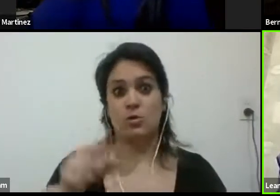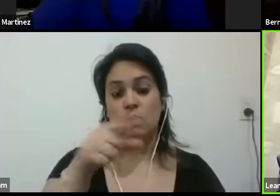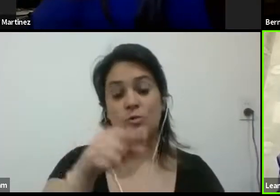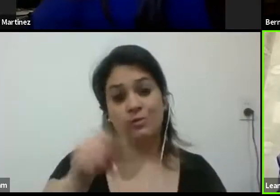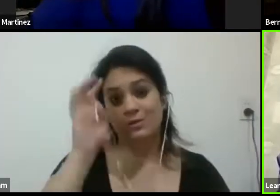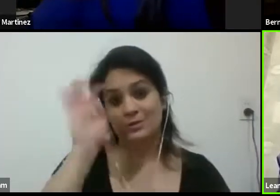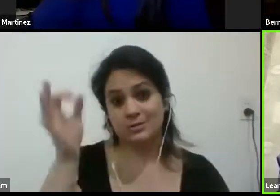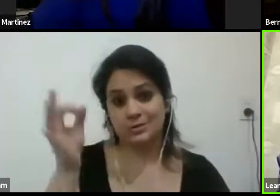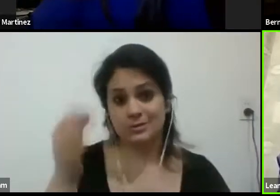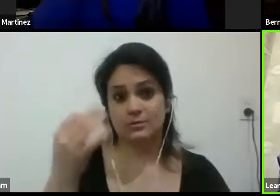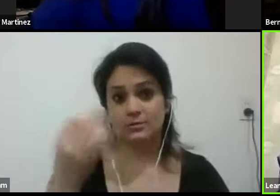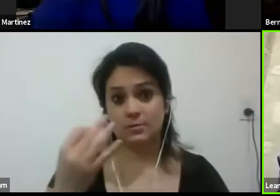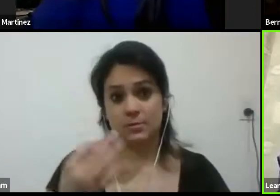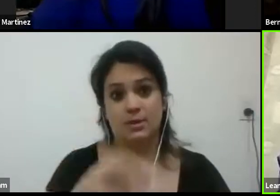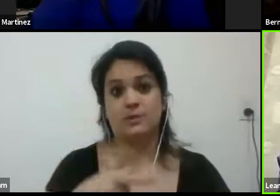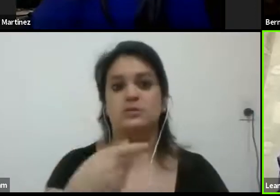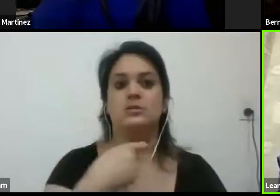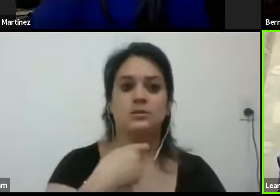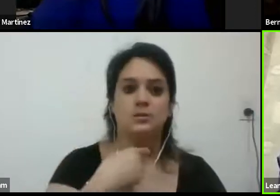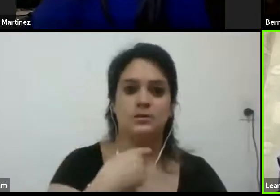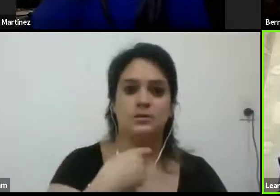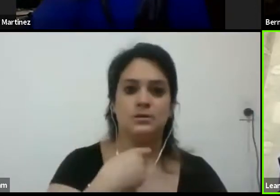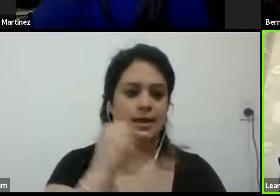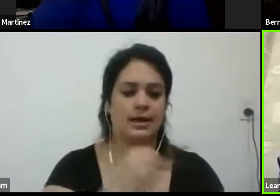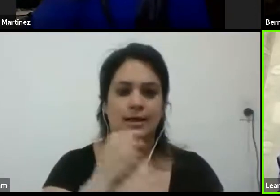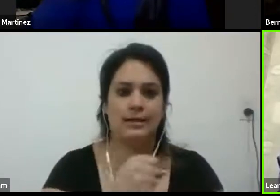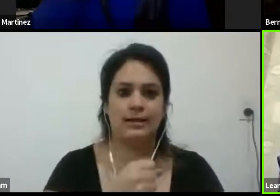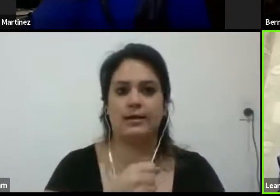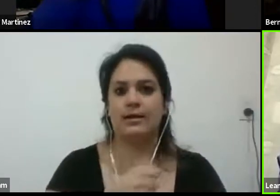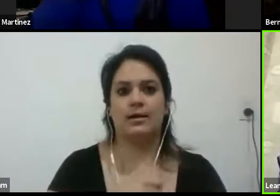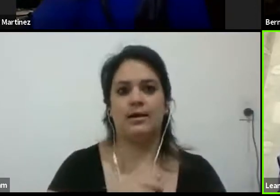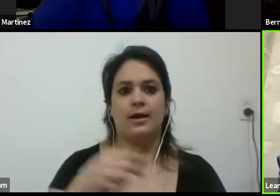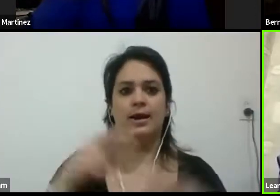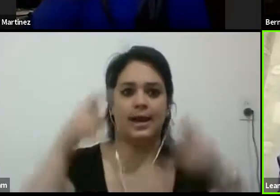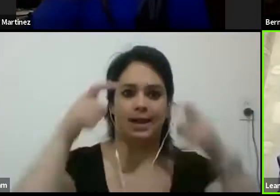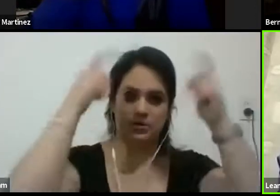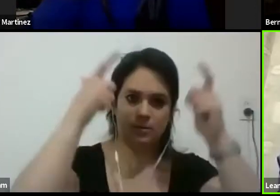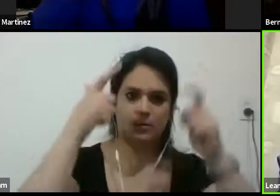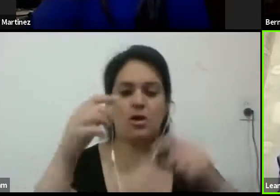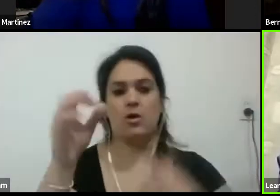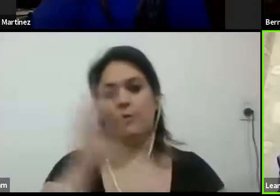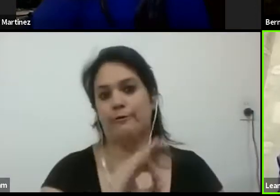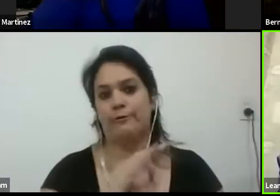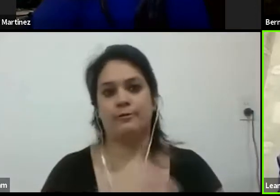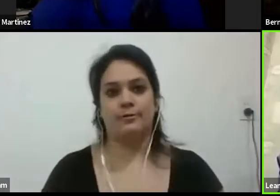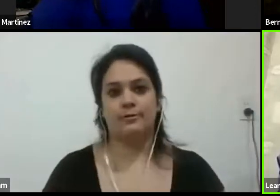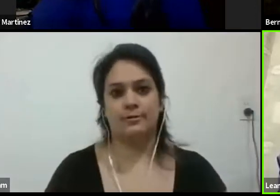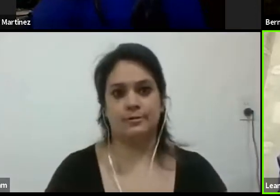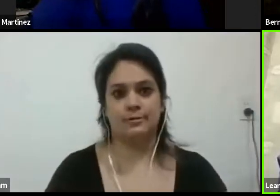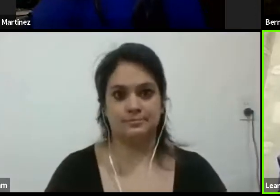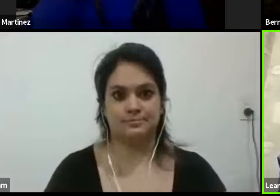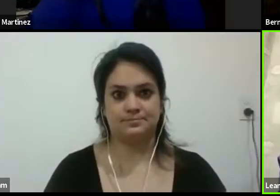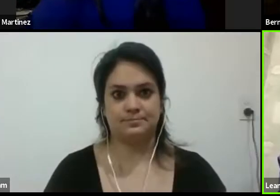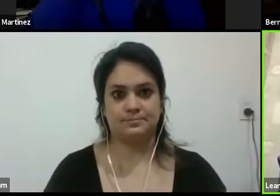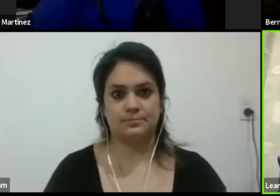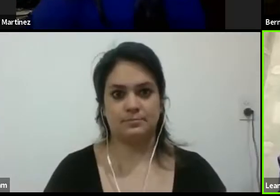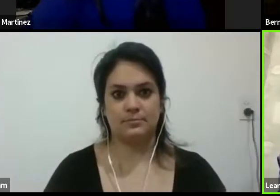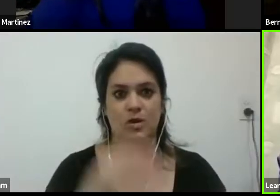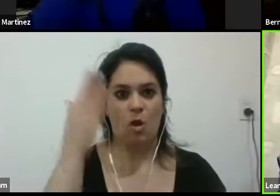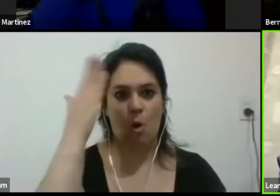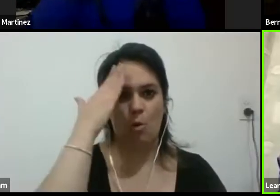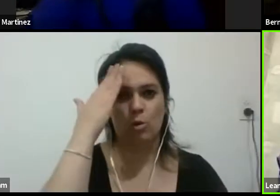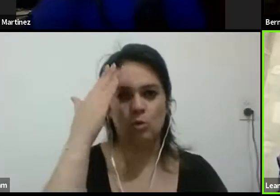que sepan realmente si quieren trabajar en gastronomía si quieren enriquecer su su cultura